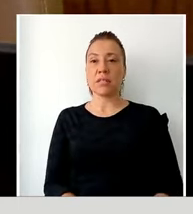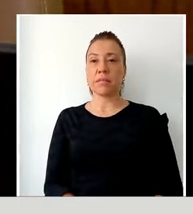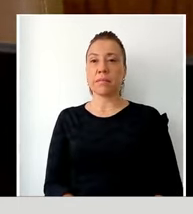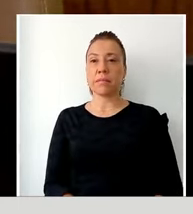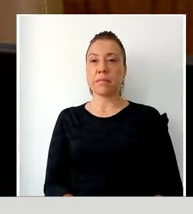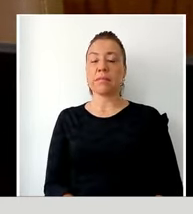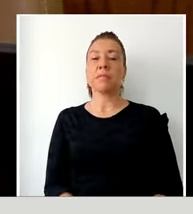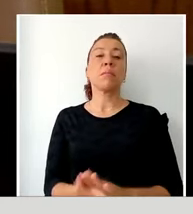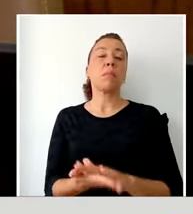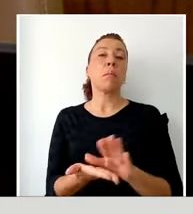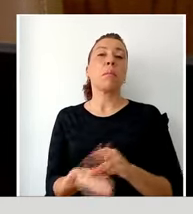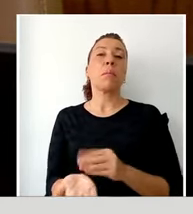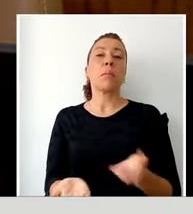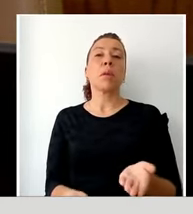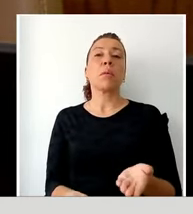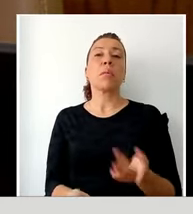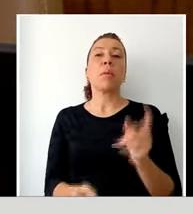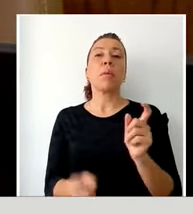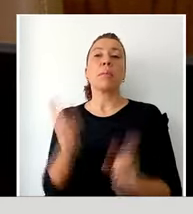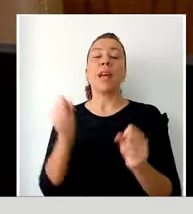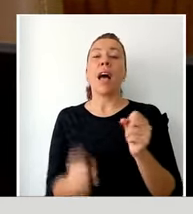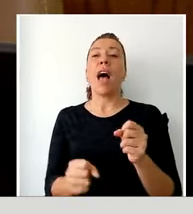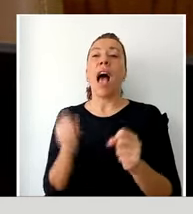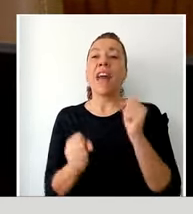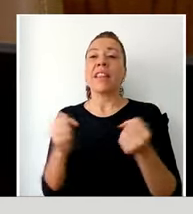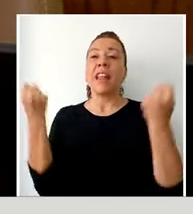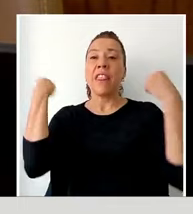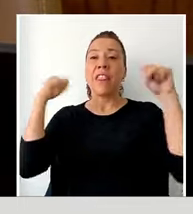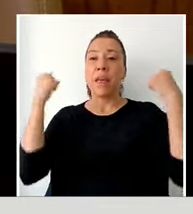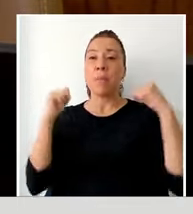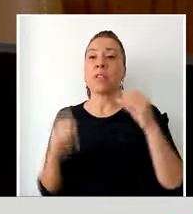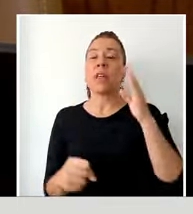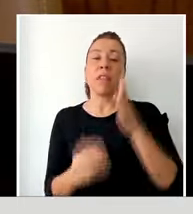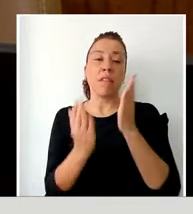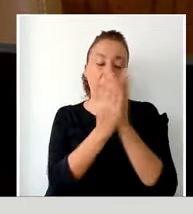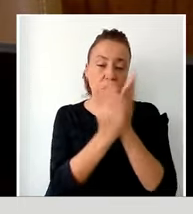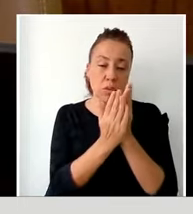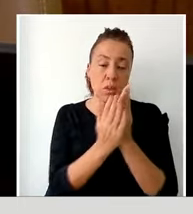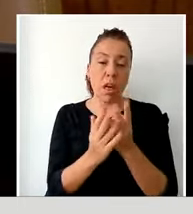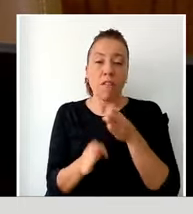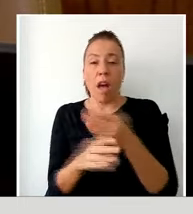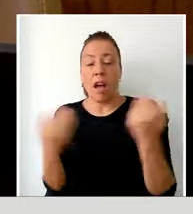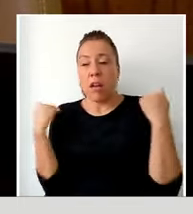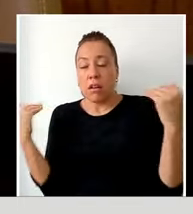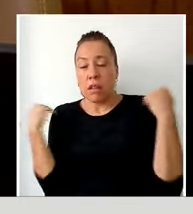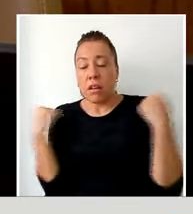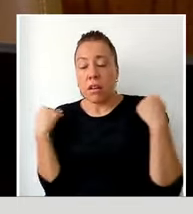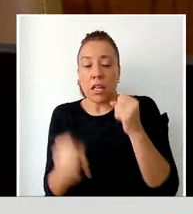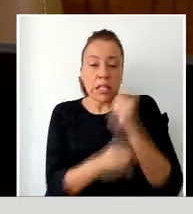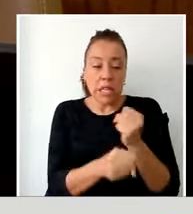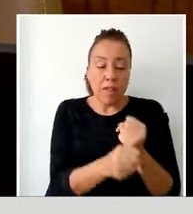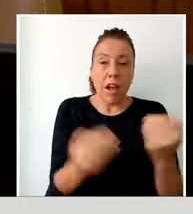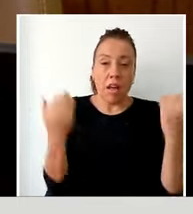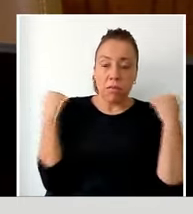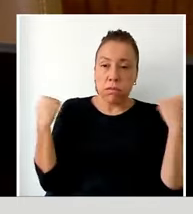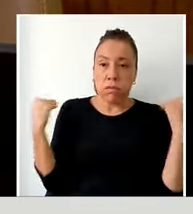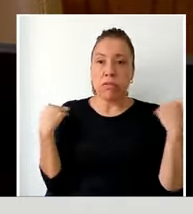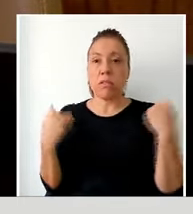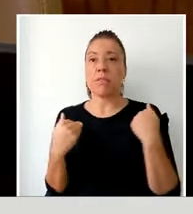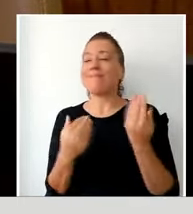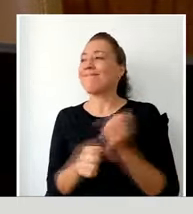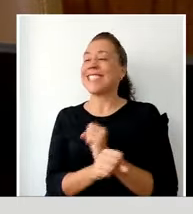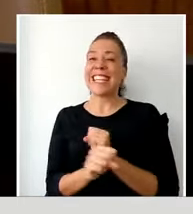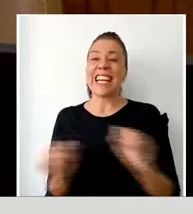generalizados de atletas y deportistas que deben estudiar y entrenar trabajar y entrenar con una imposibilidad real